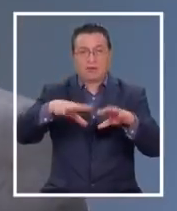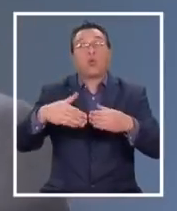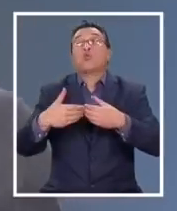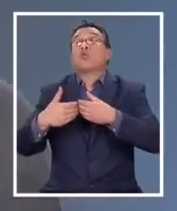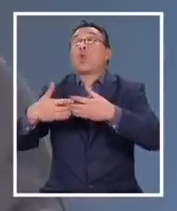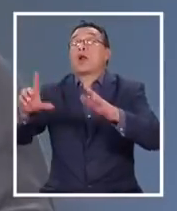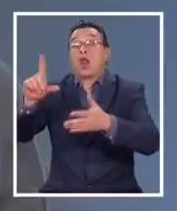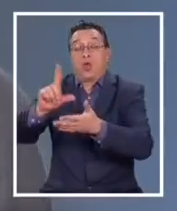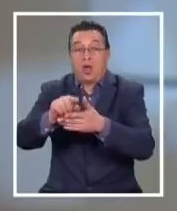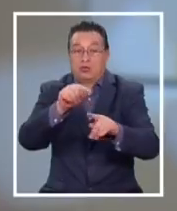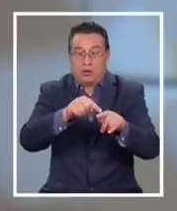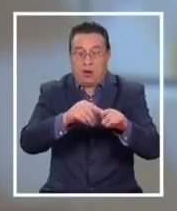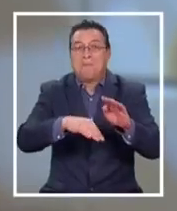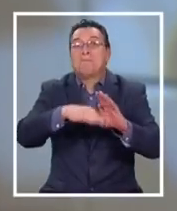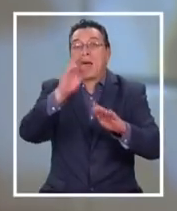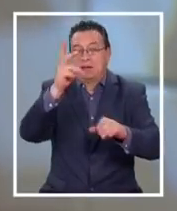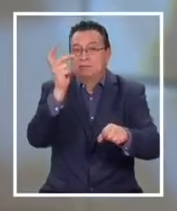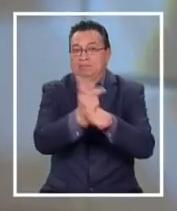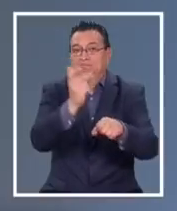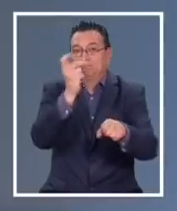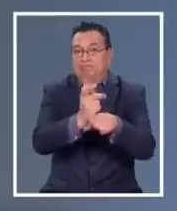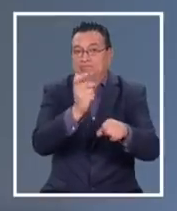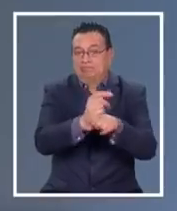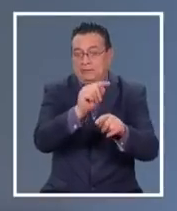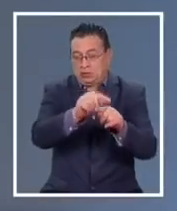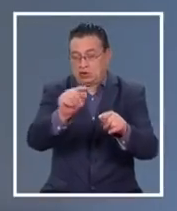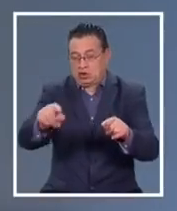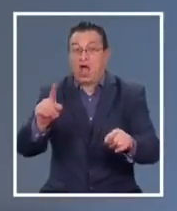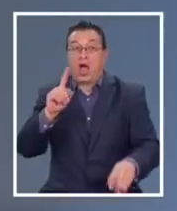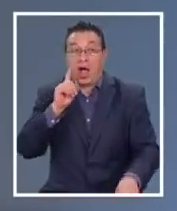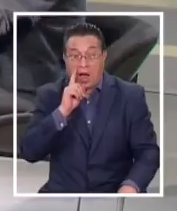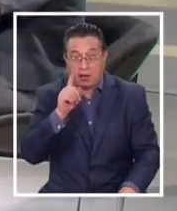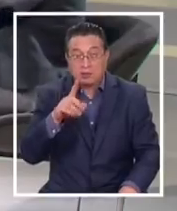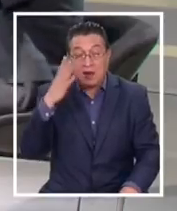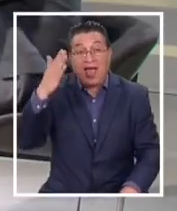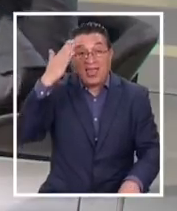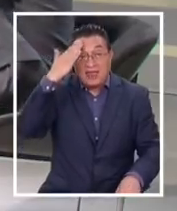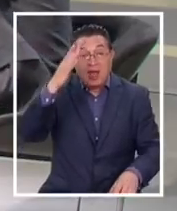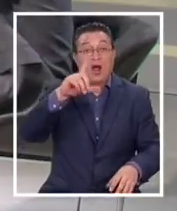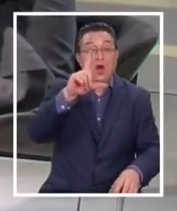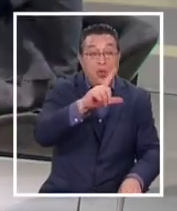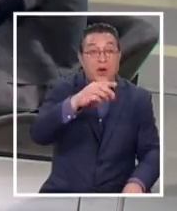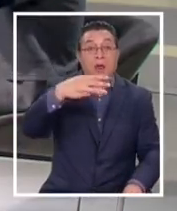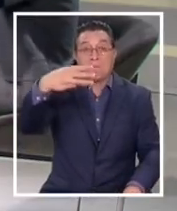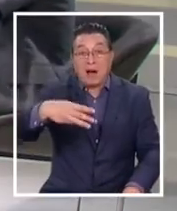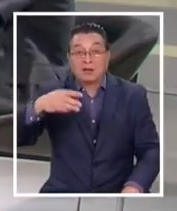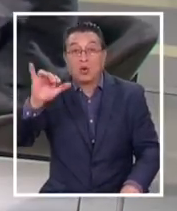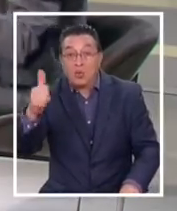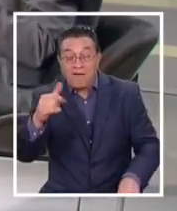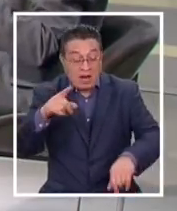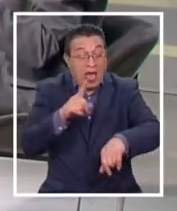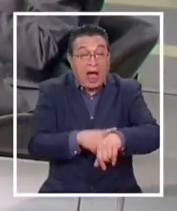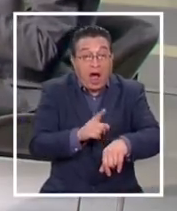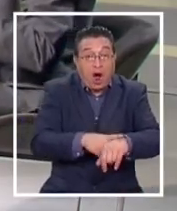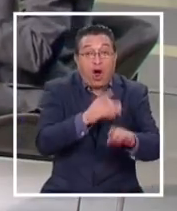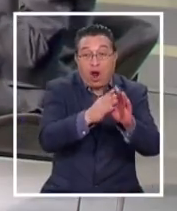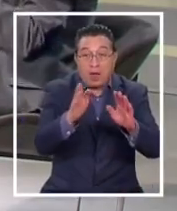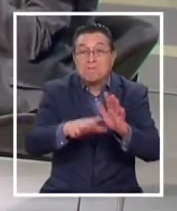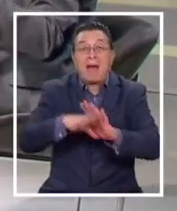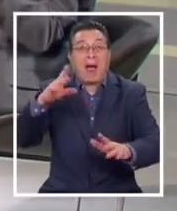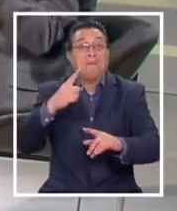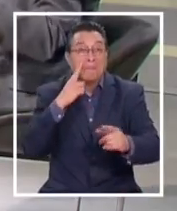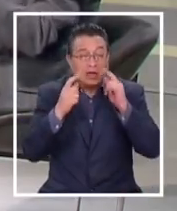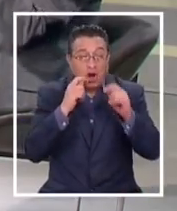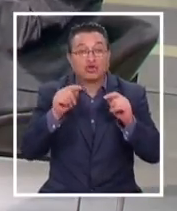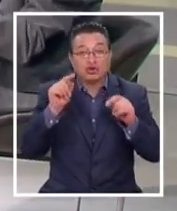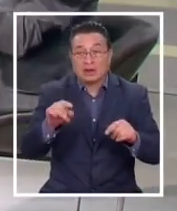cualquier parte, pero hay puntos donde la estadística indica que ahí se va a producir. Es más, hay días, lunes, martes y horas, jueves. Hay horas. Uno se dice, bueno,